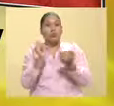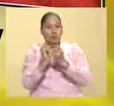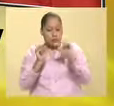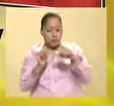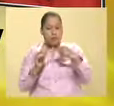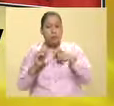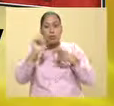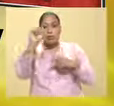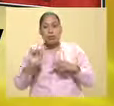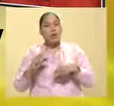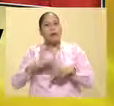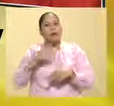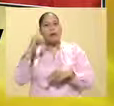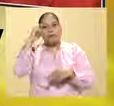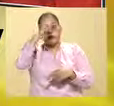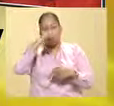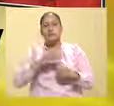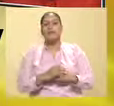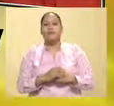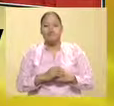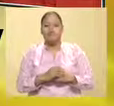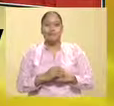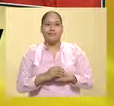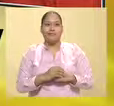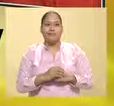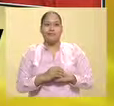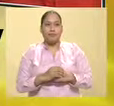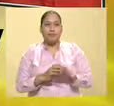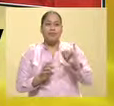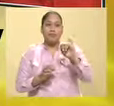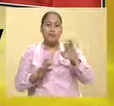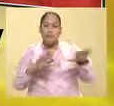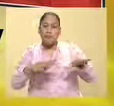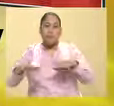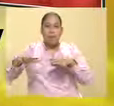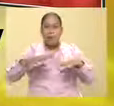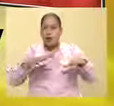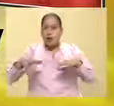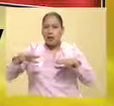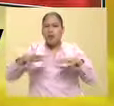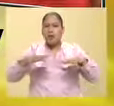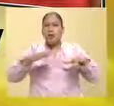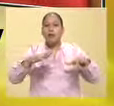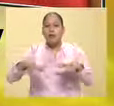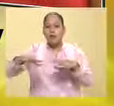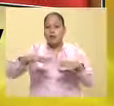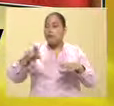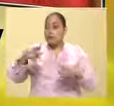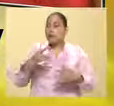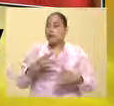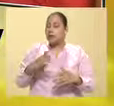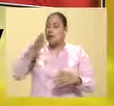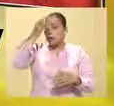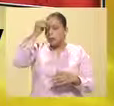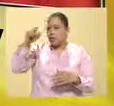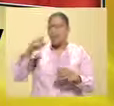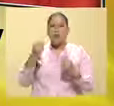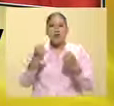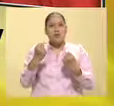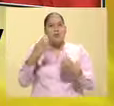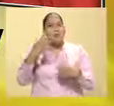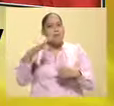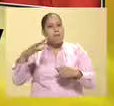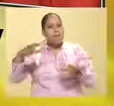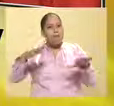ahorita todavía más entonces si el mar me ha enseñado un poquito más euro vez que pasen esos